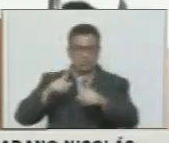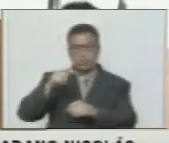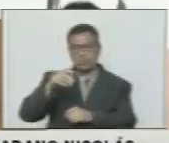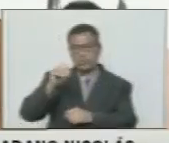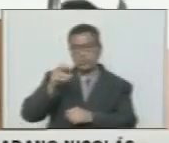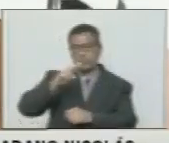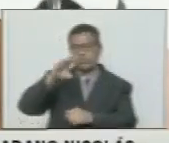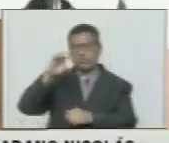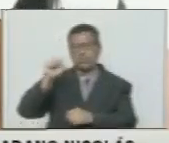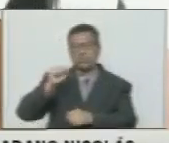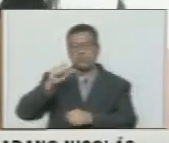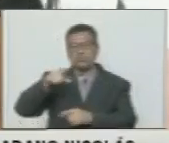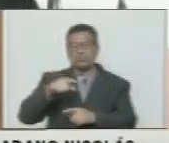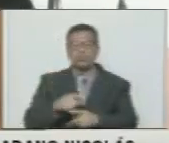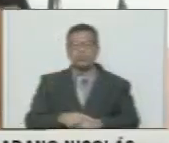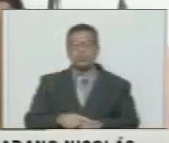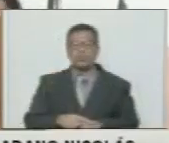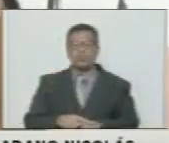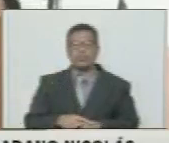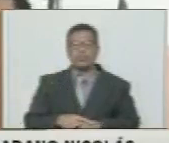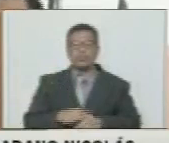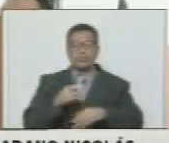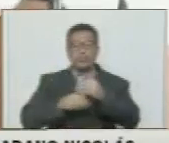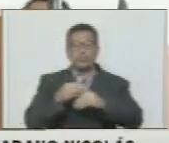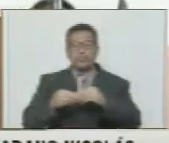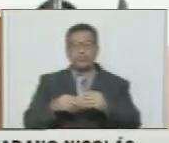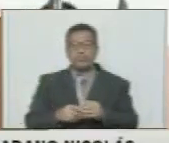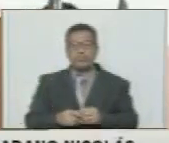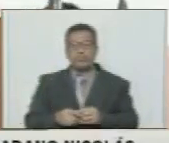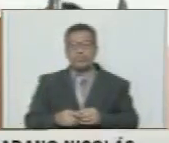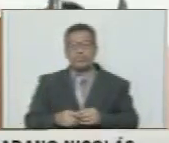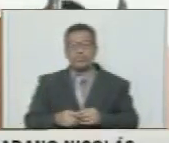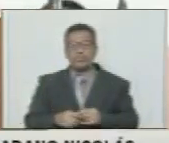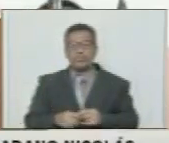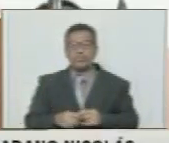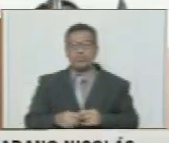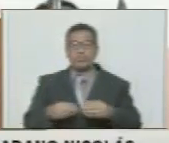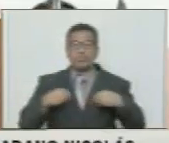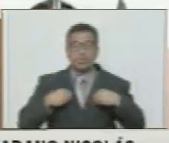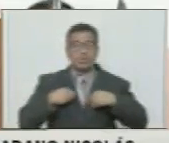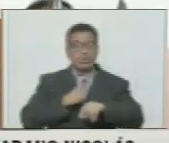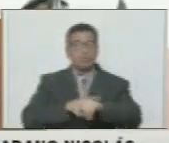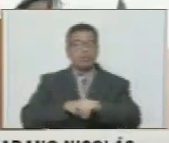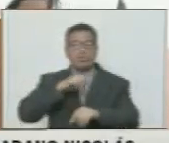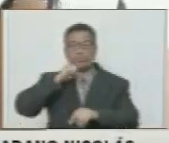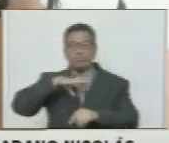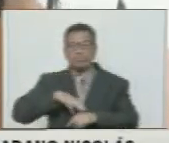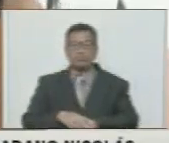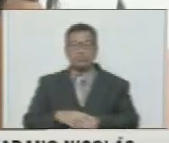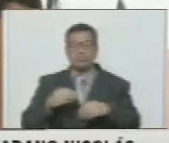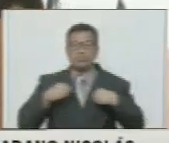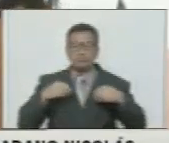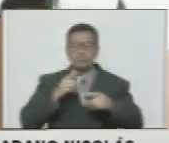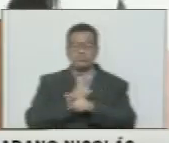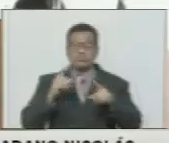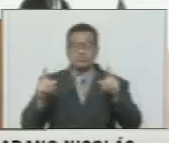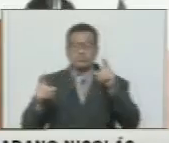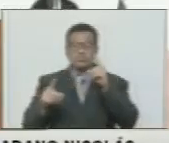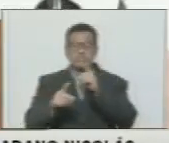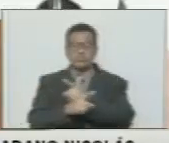Embajador Torres Parra, al embajador Torres Parra le va a tocar vivir momentos históricos, vivirá